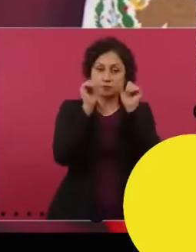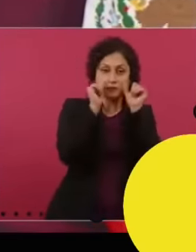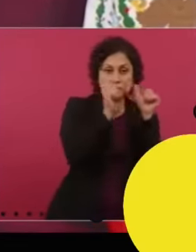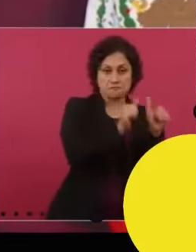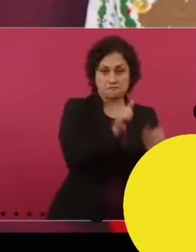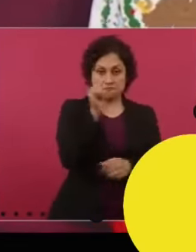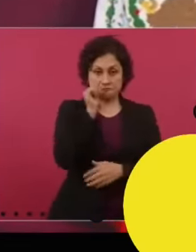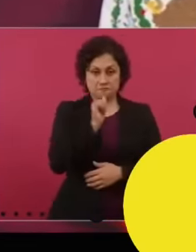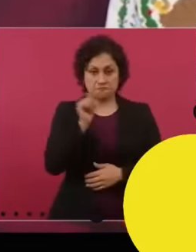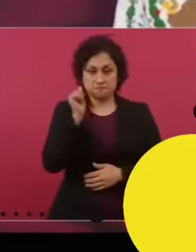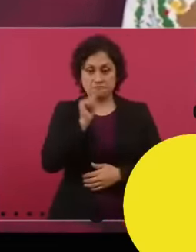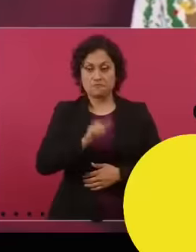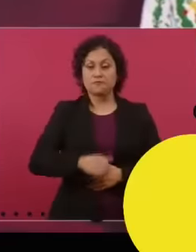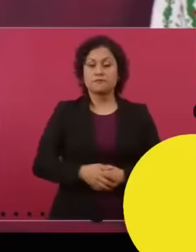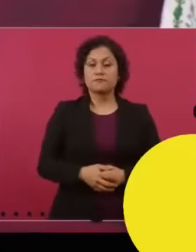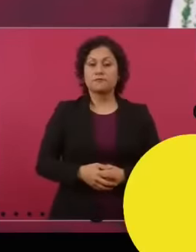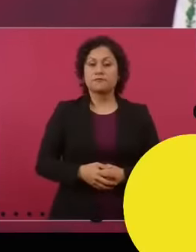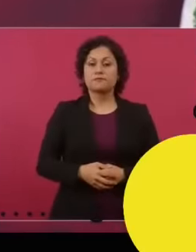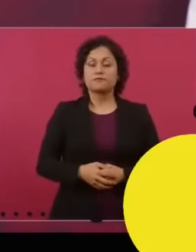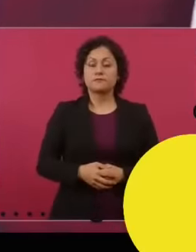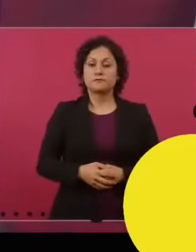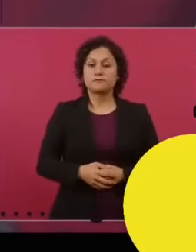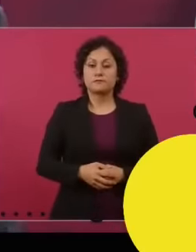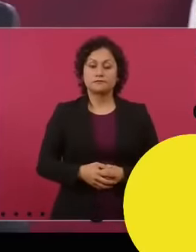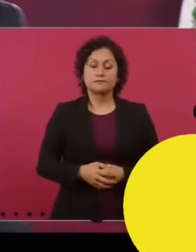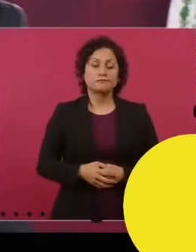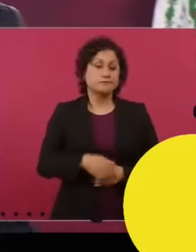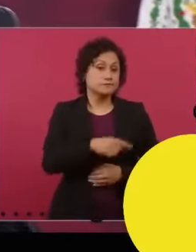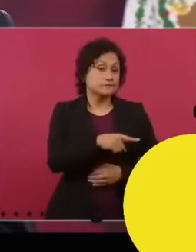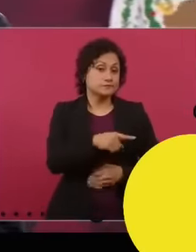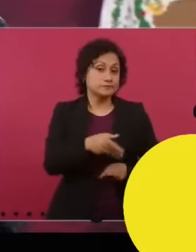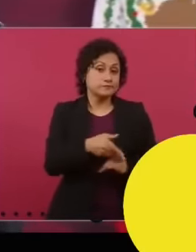Fue una amenaza